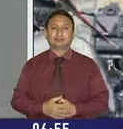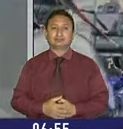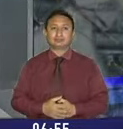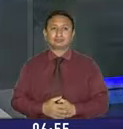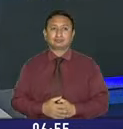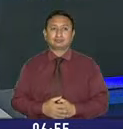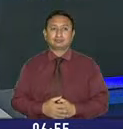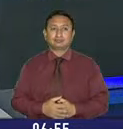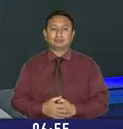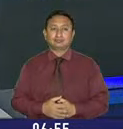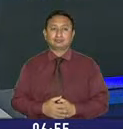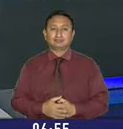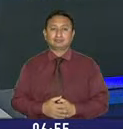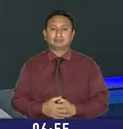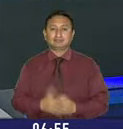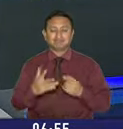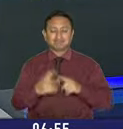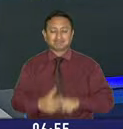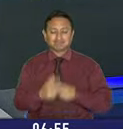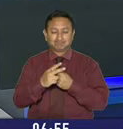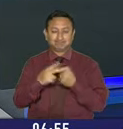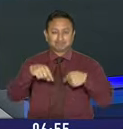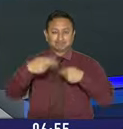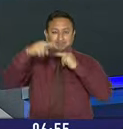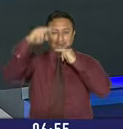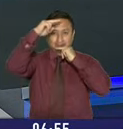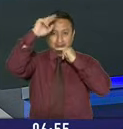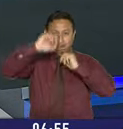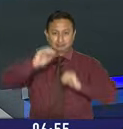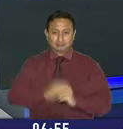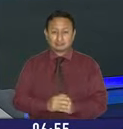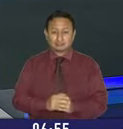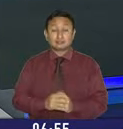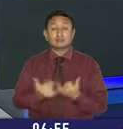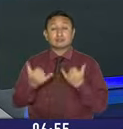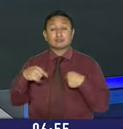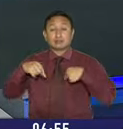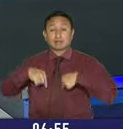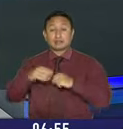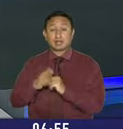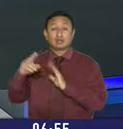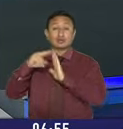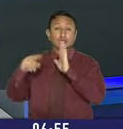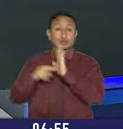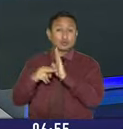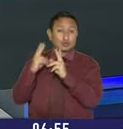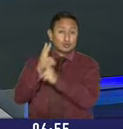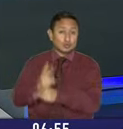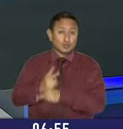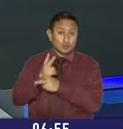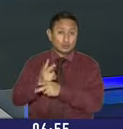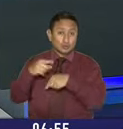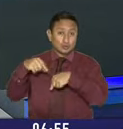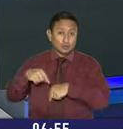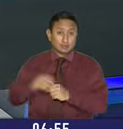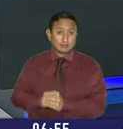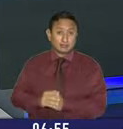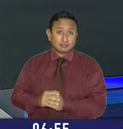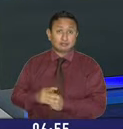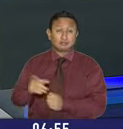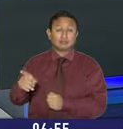Inmediatamente arrancamos con las noticias. Ante las medidas cautelares que favorecieron a la presidenta de la Asamblea, Guadalupe